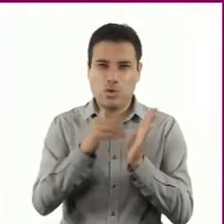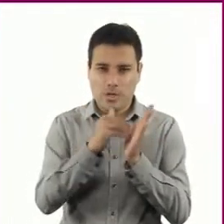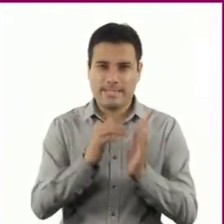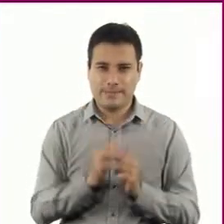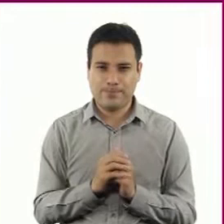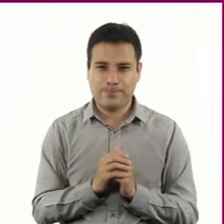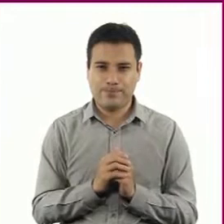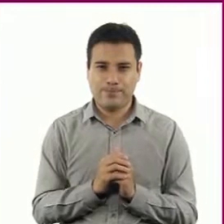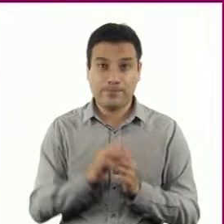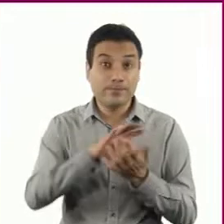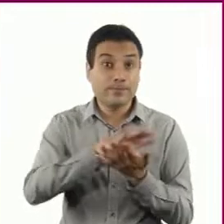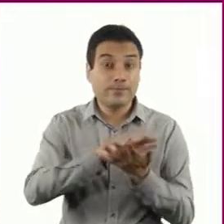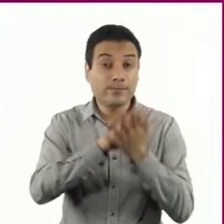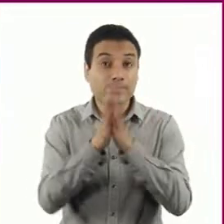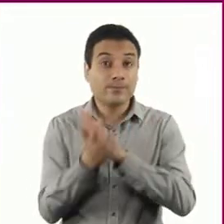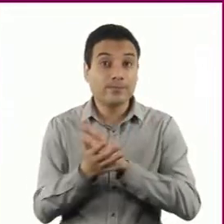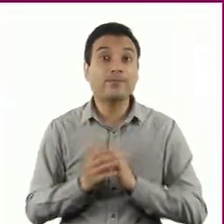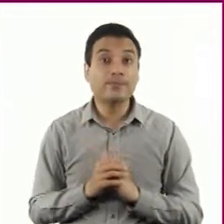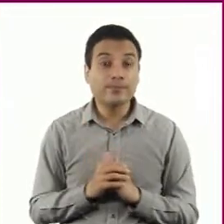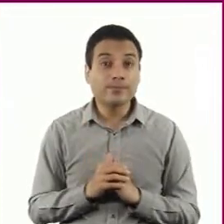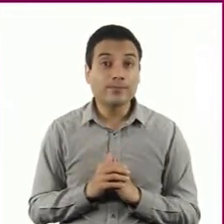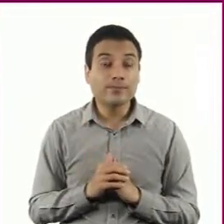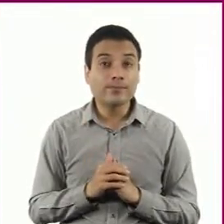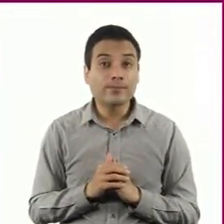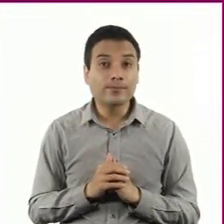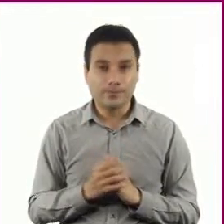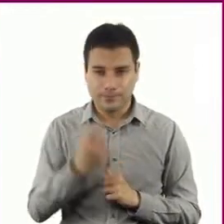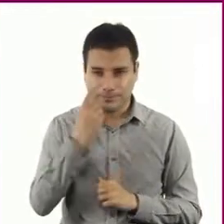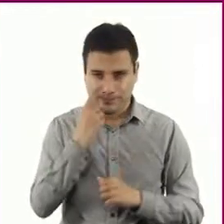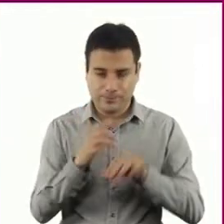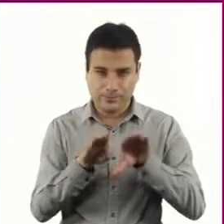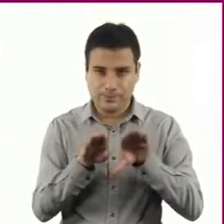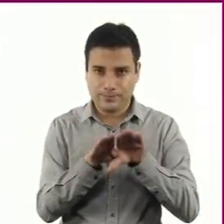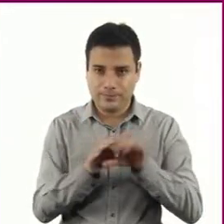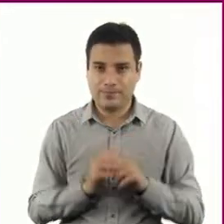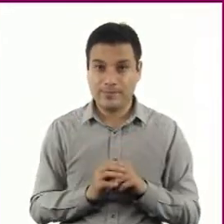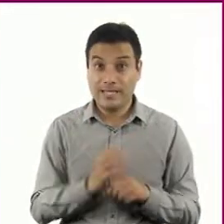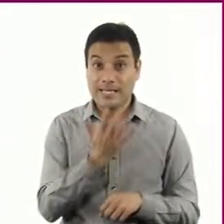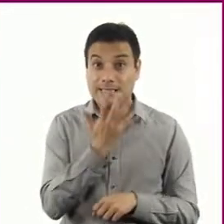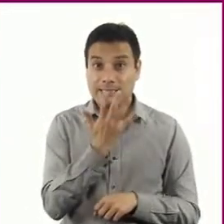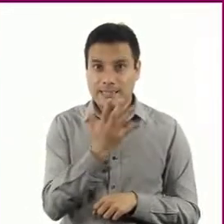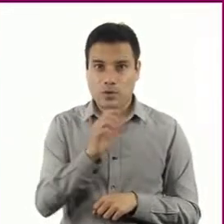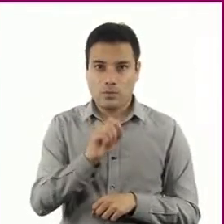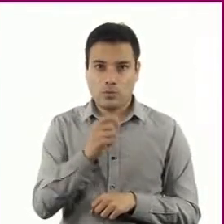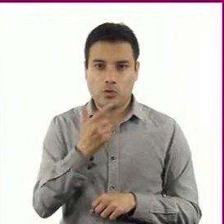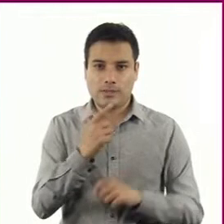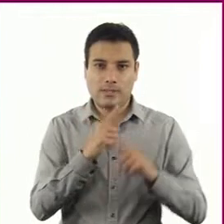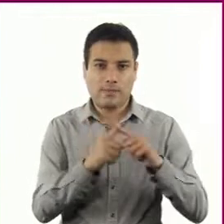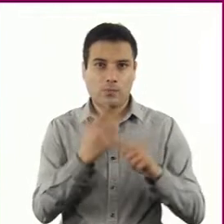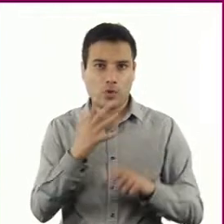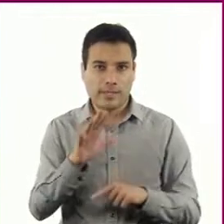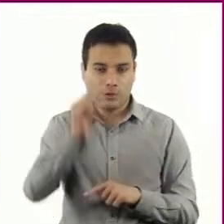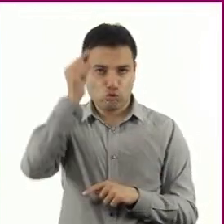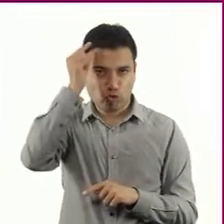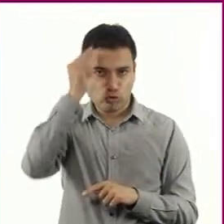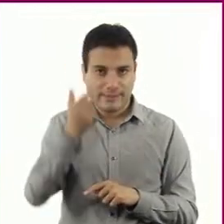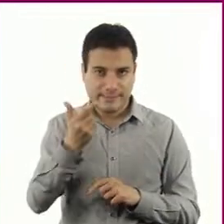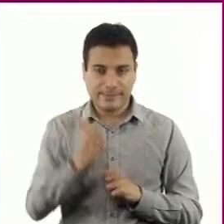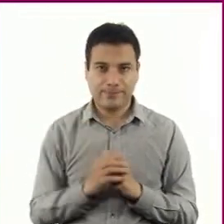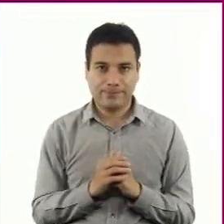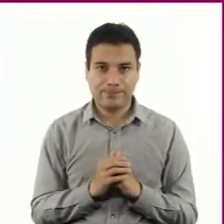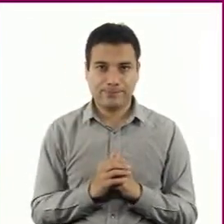del Sol, en notación científica, esa distancia se representa como 5.7 por 10 a la séptima potencia de